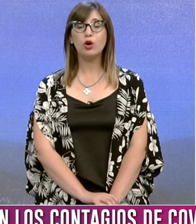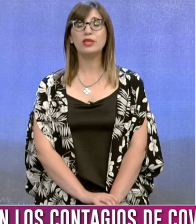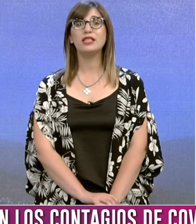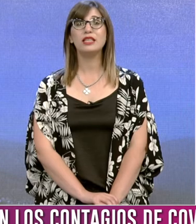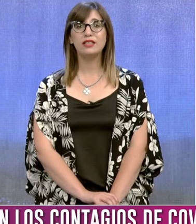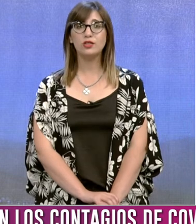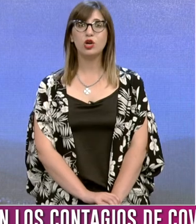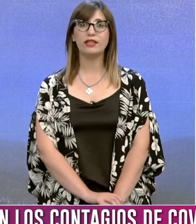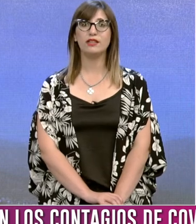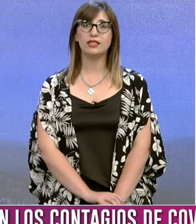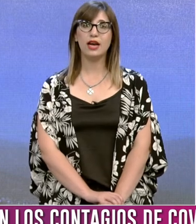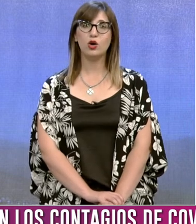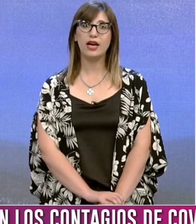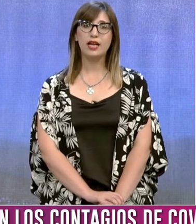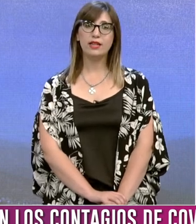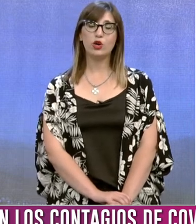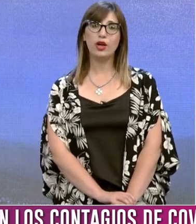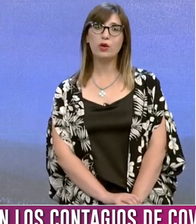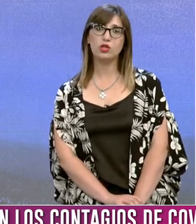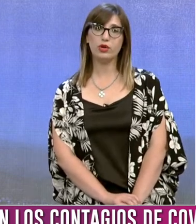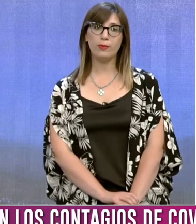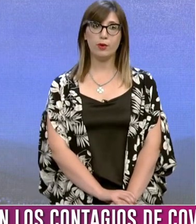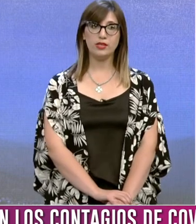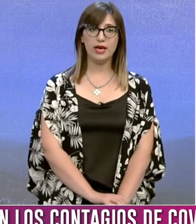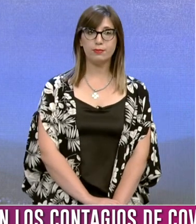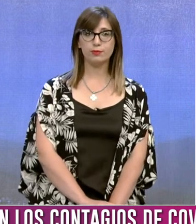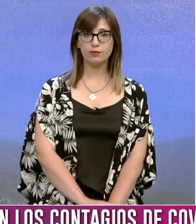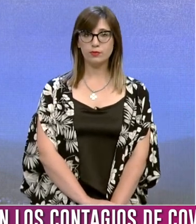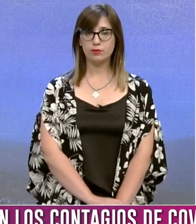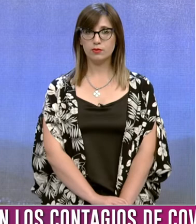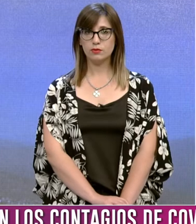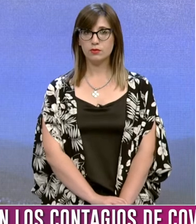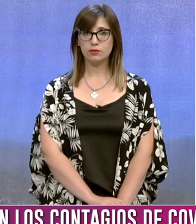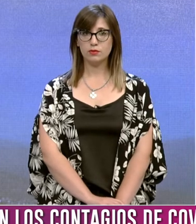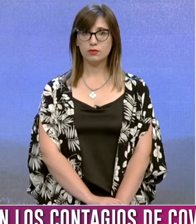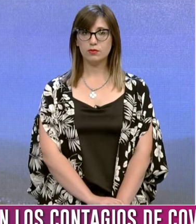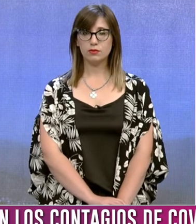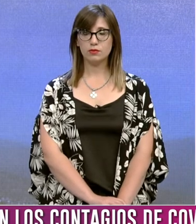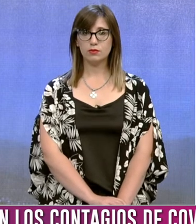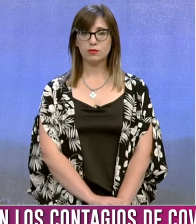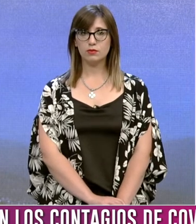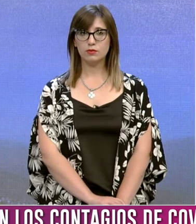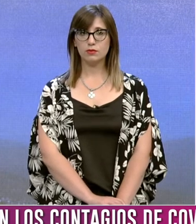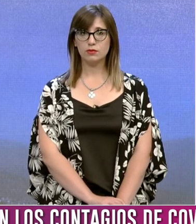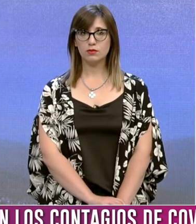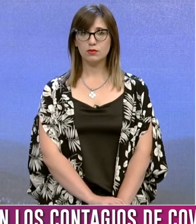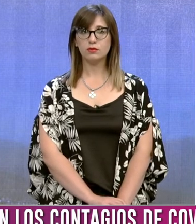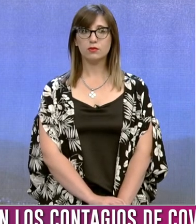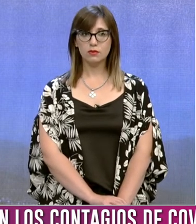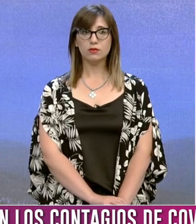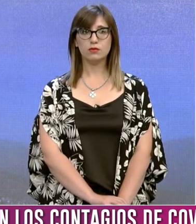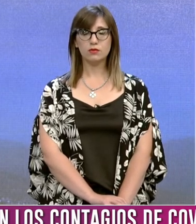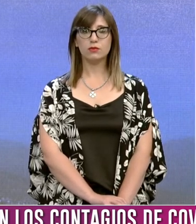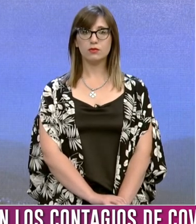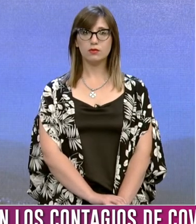y cómo están sintiendo esta tercera ola de coronavirus en nuestra provincia? Claro, la preocupación es muy alta, como en todo